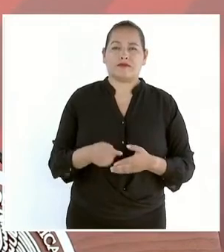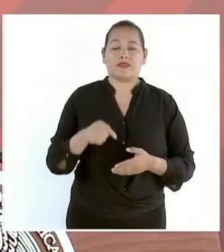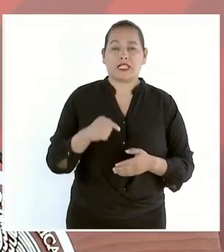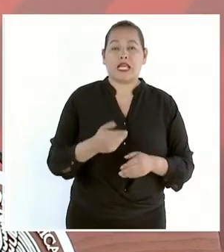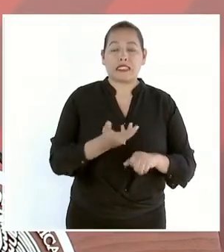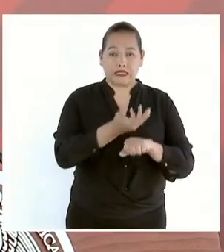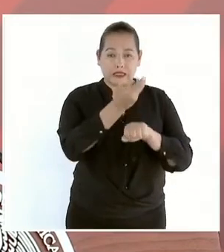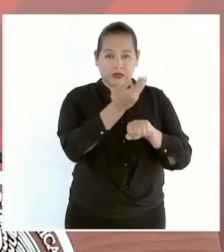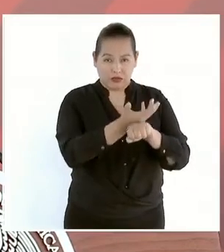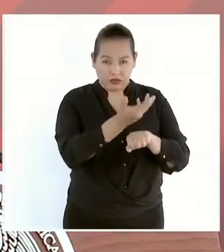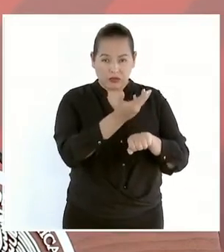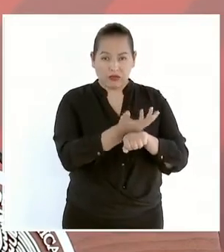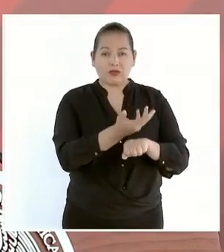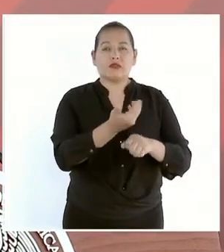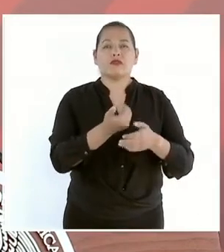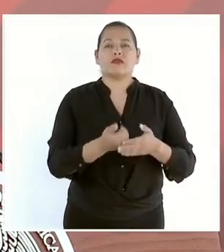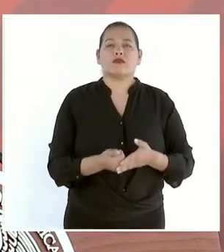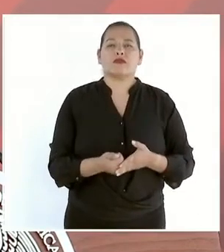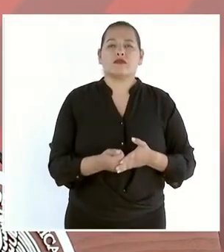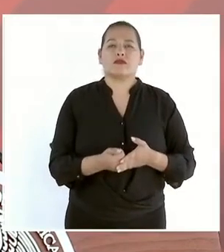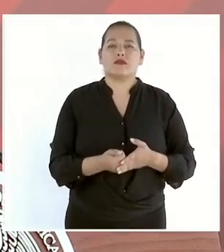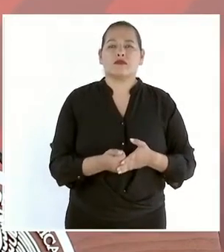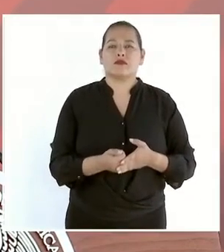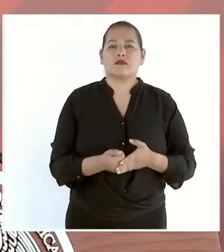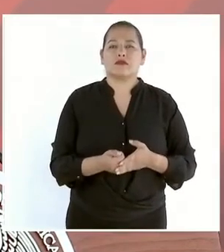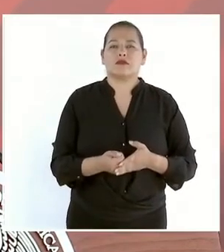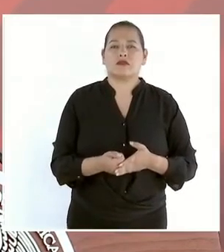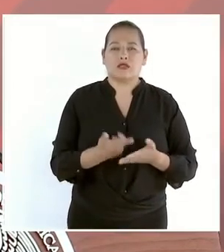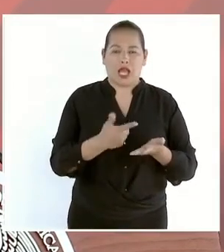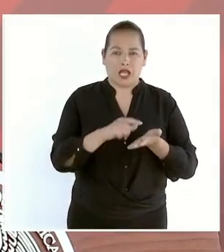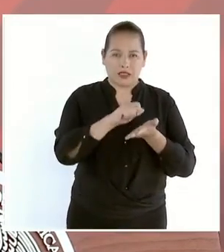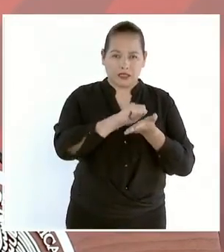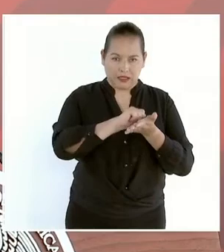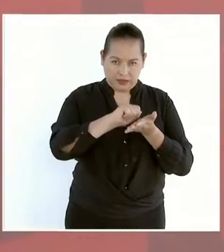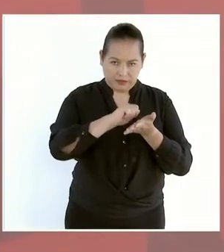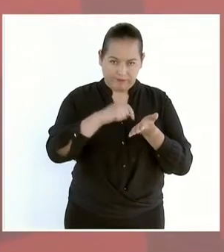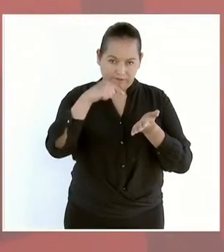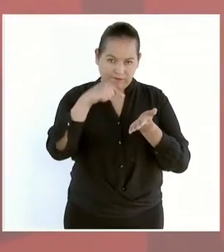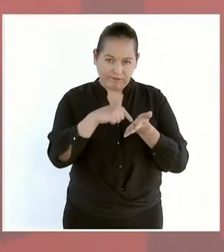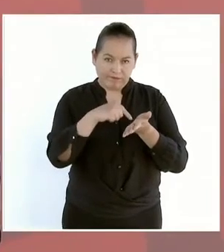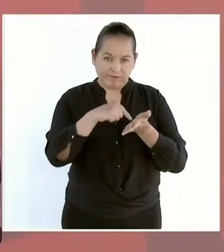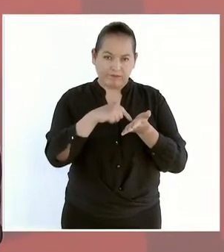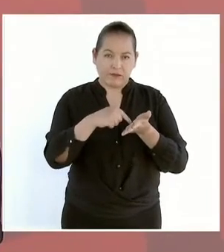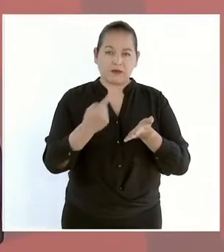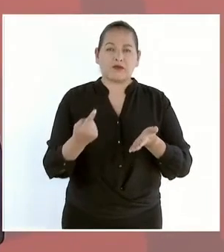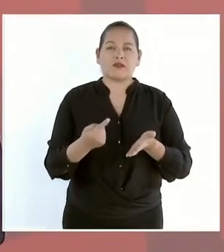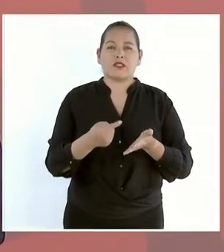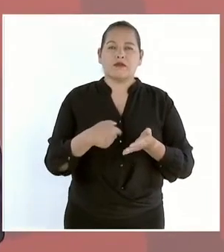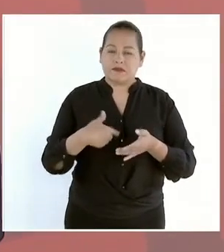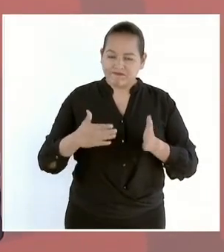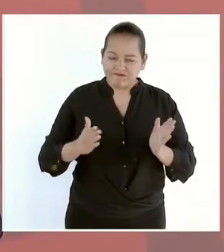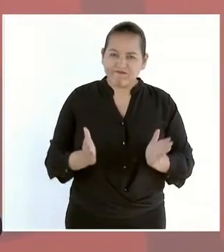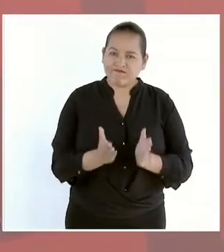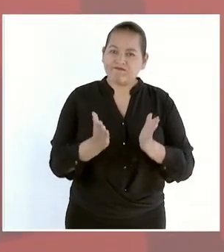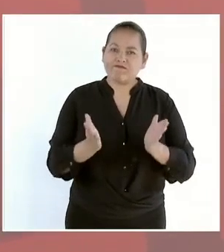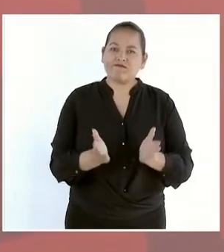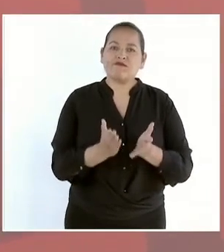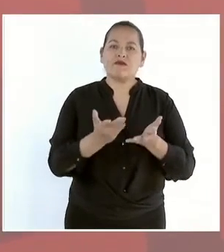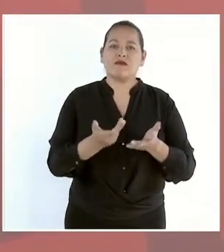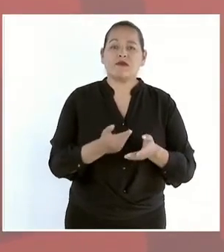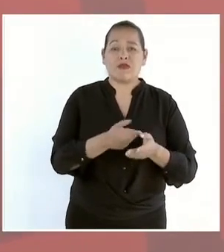tomará cito textualmente una parte activa contra la